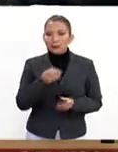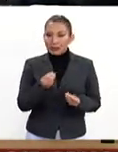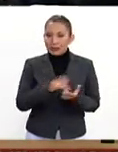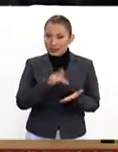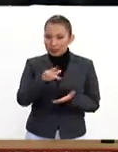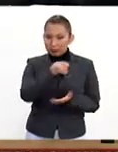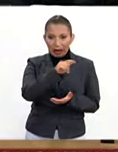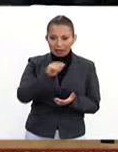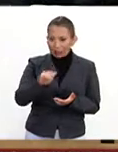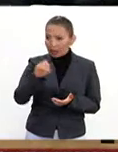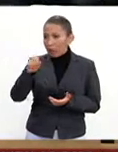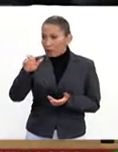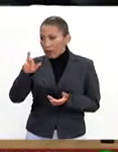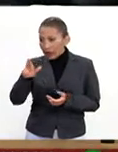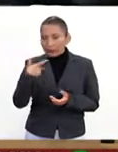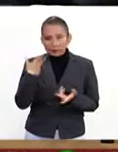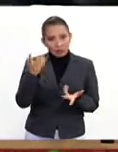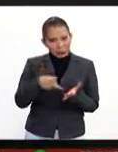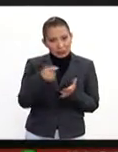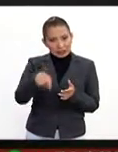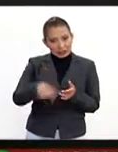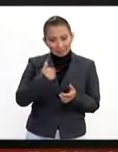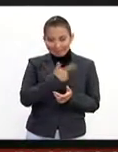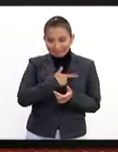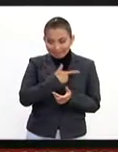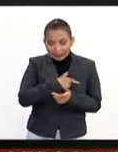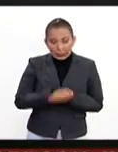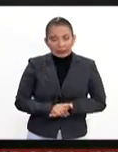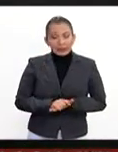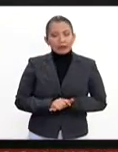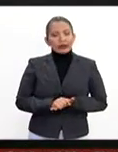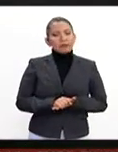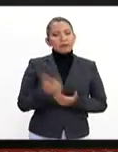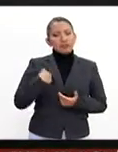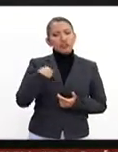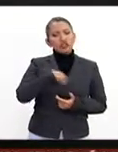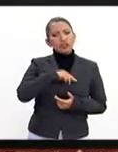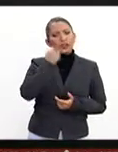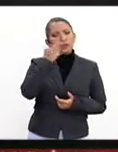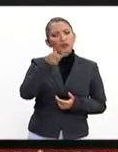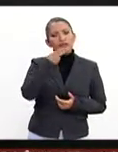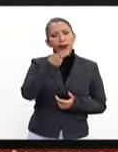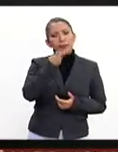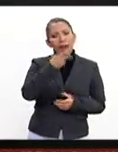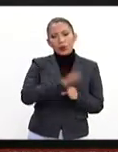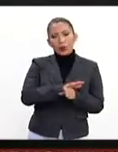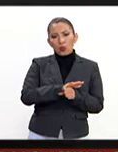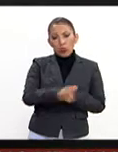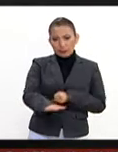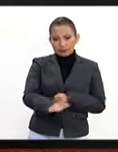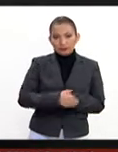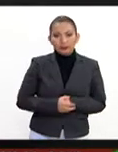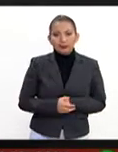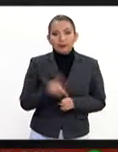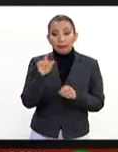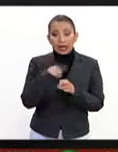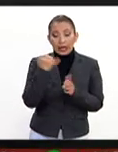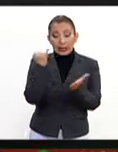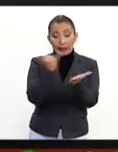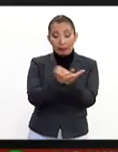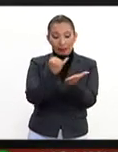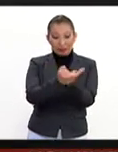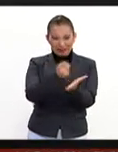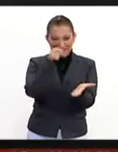Omar, Pati, un gusto estar de nueva cuenta por acá. De lo que queremos hablar el día de hoy es de este